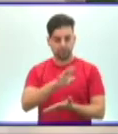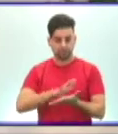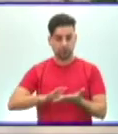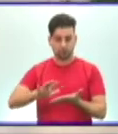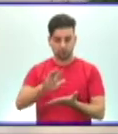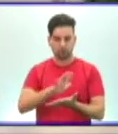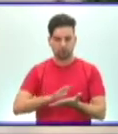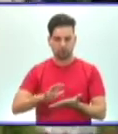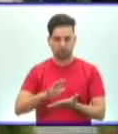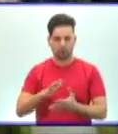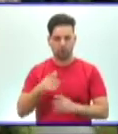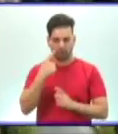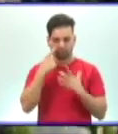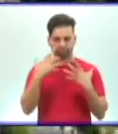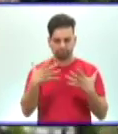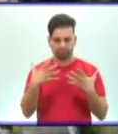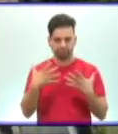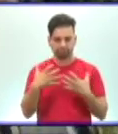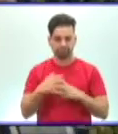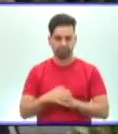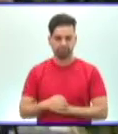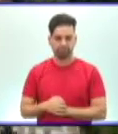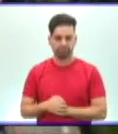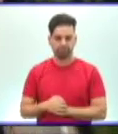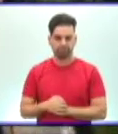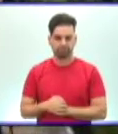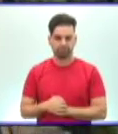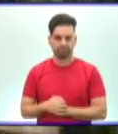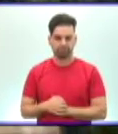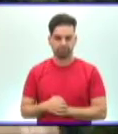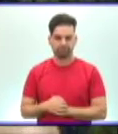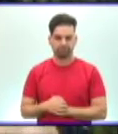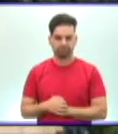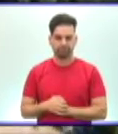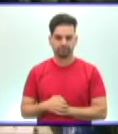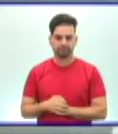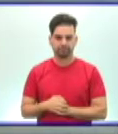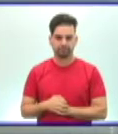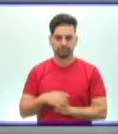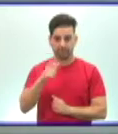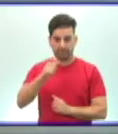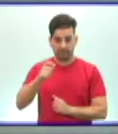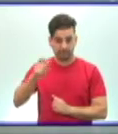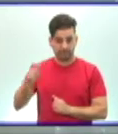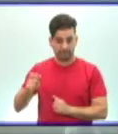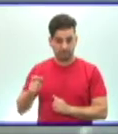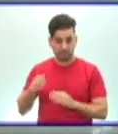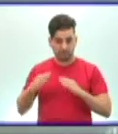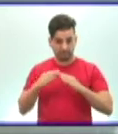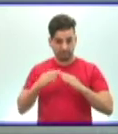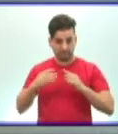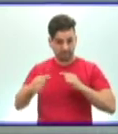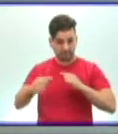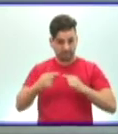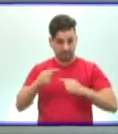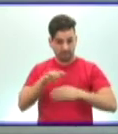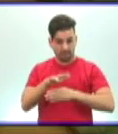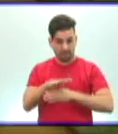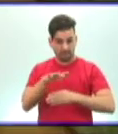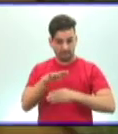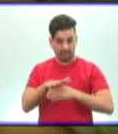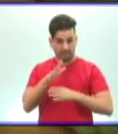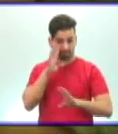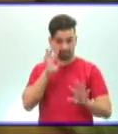ecosistemas costeros, por la ubicación de varios asentamientos humanos muy próximos al mar y desprotegidos, entre